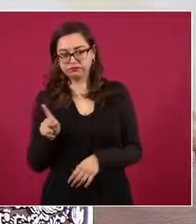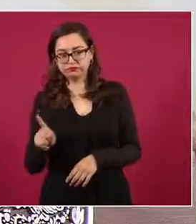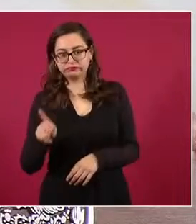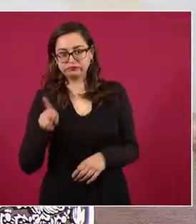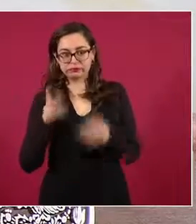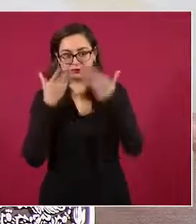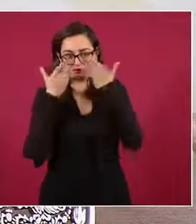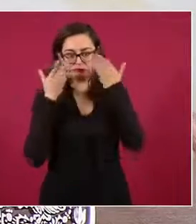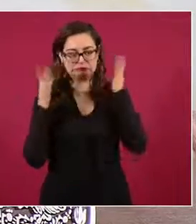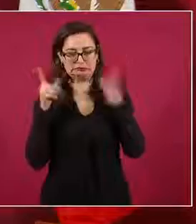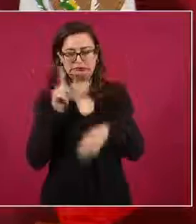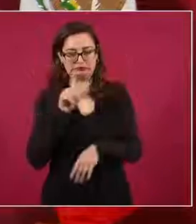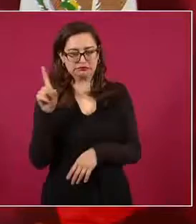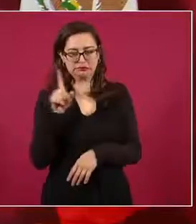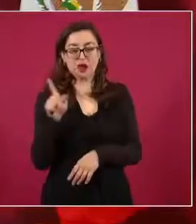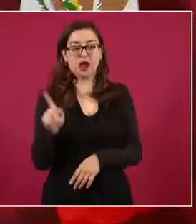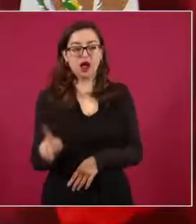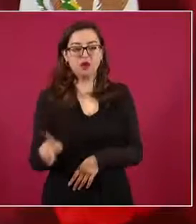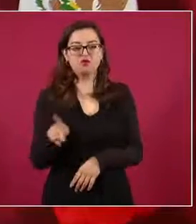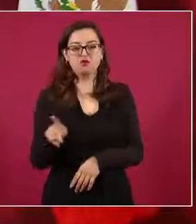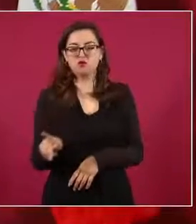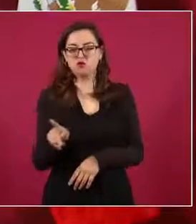Porque da caché